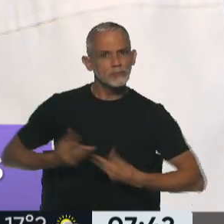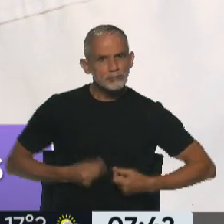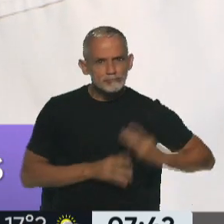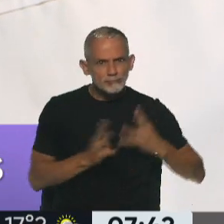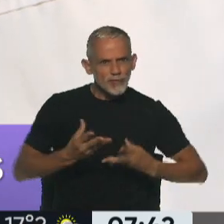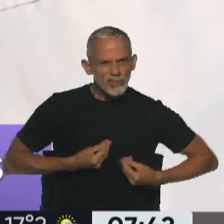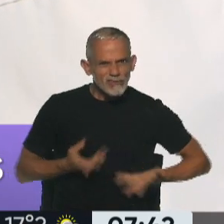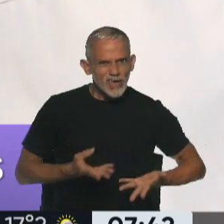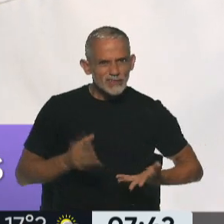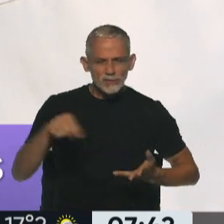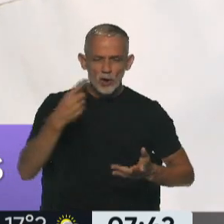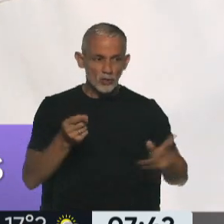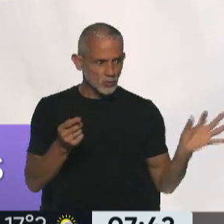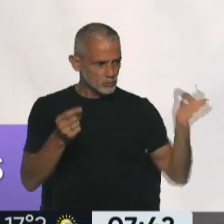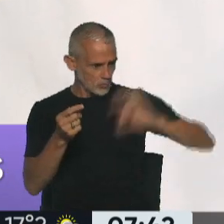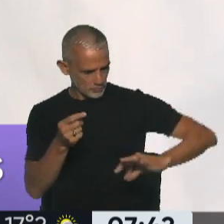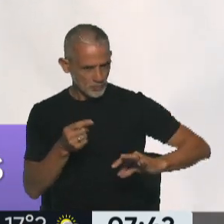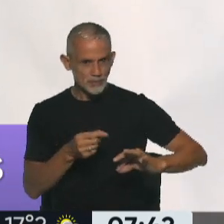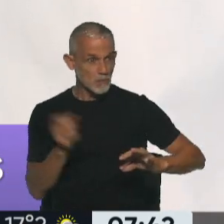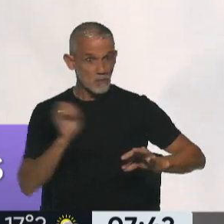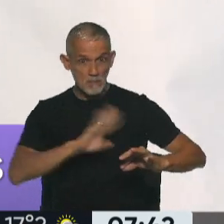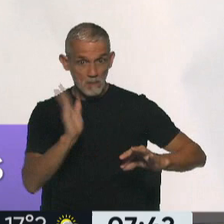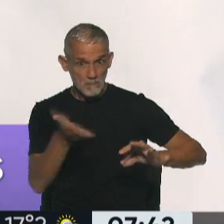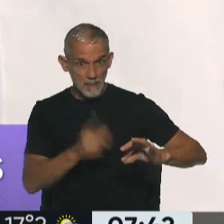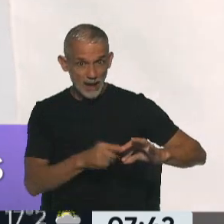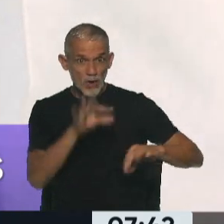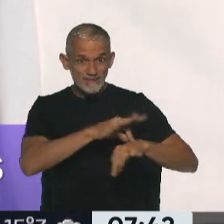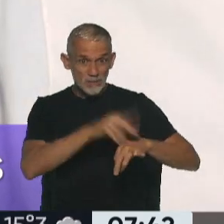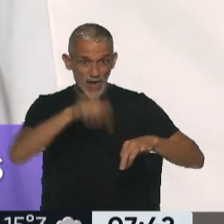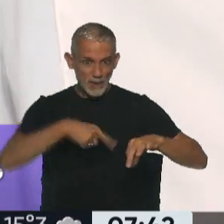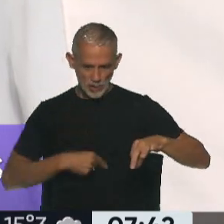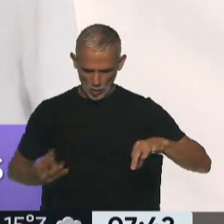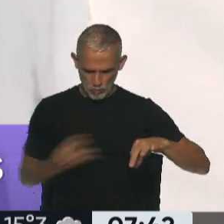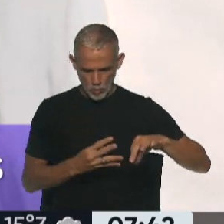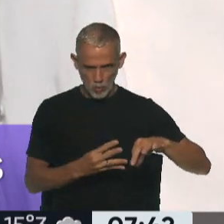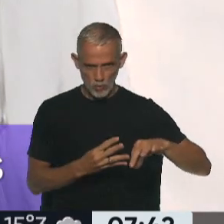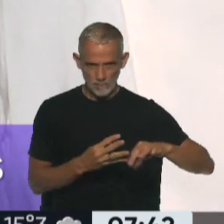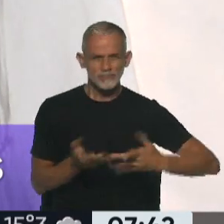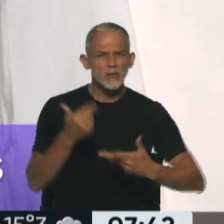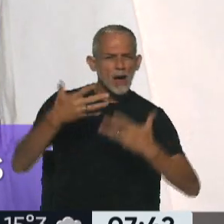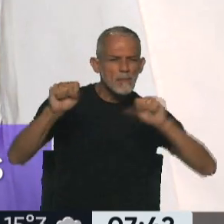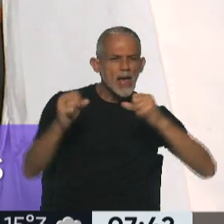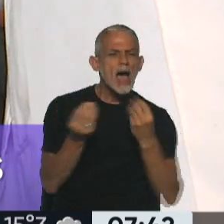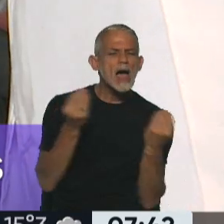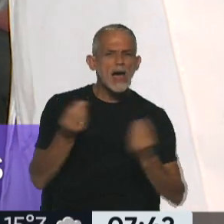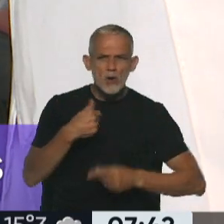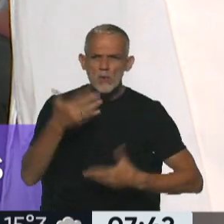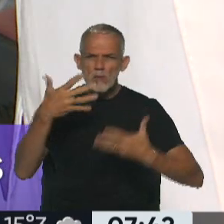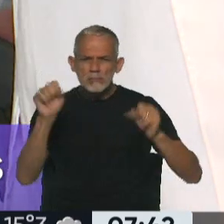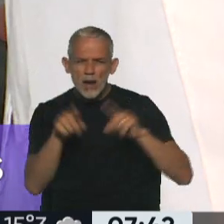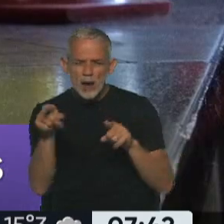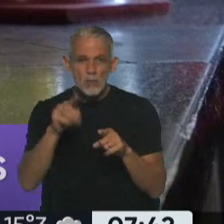de que nos infecte una bacteria que nos puede causar una enfermedad y nosotros Tratamos de identificar Cómo funcionan estos compuestos cómo las